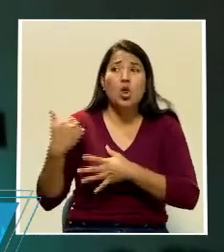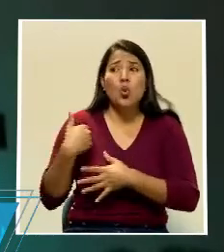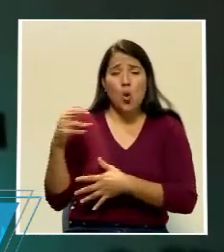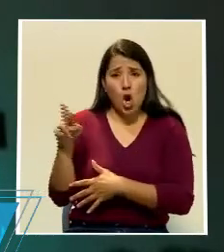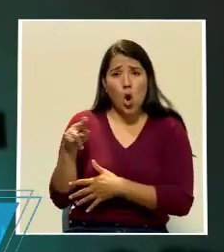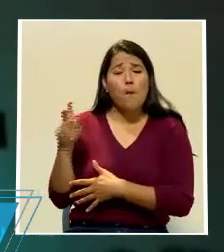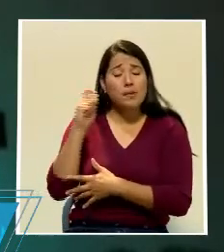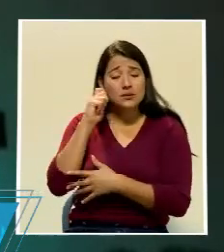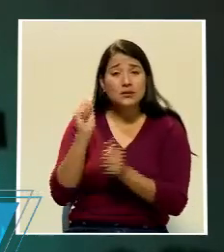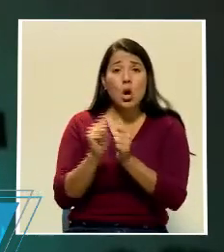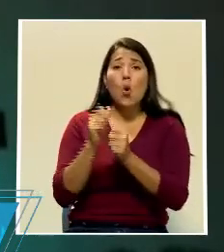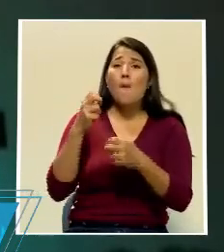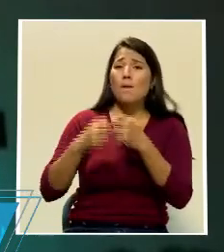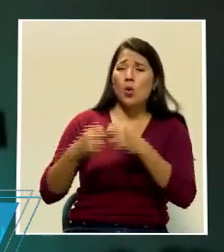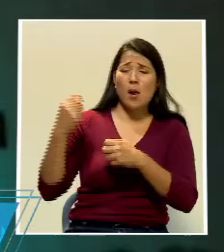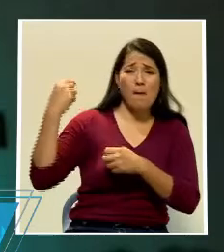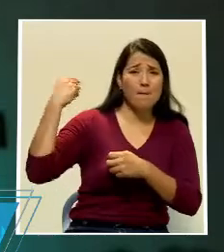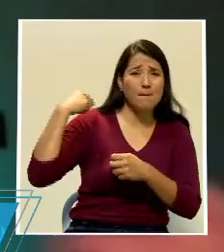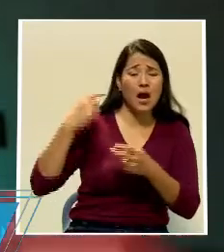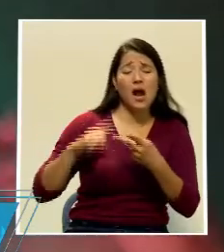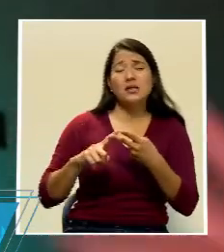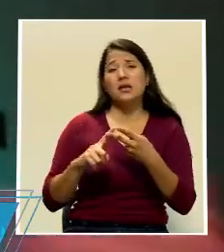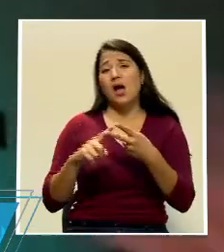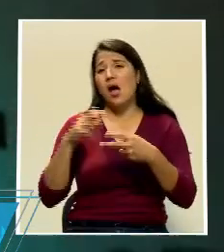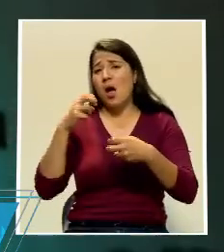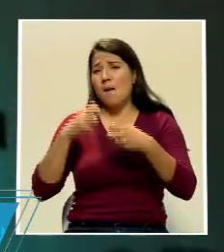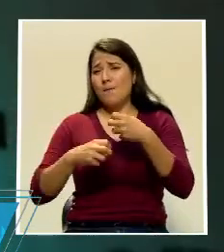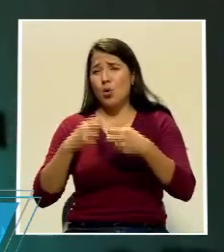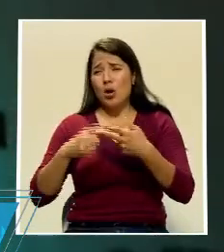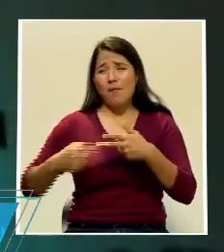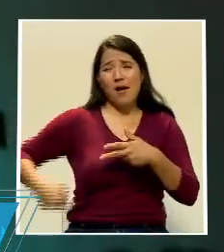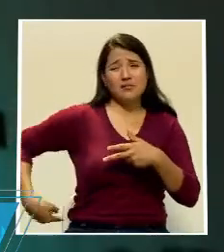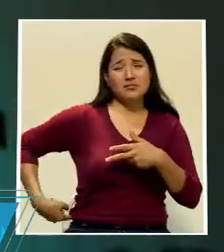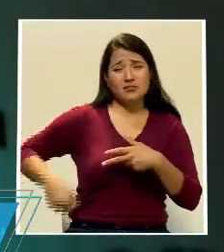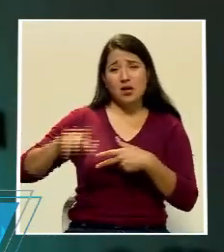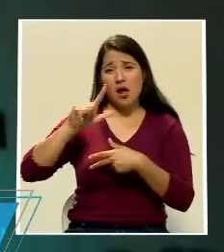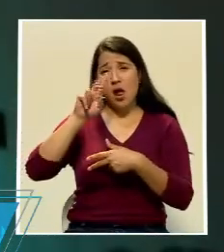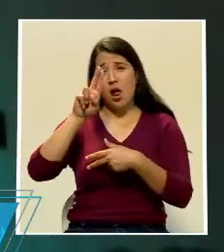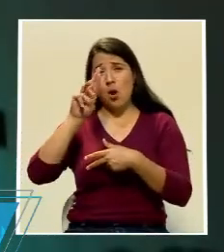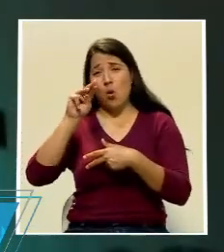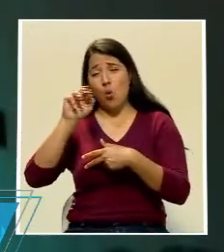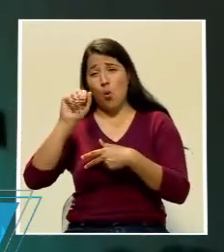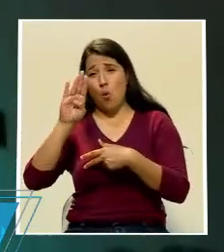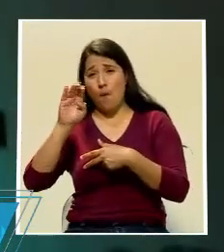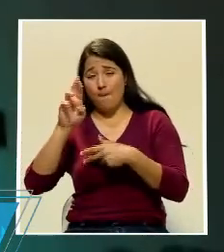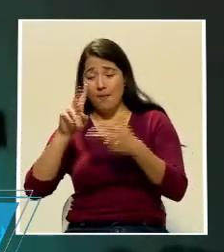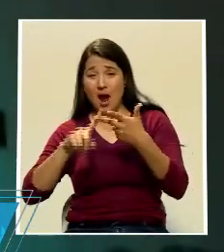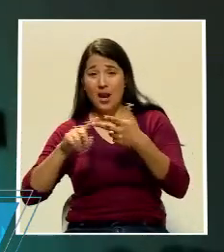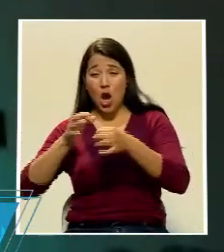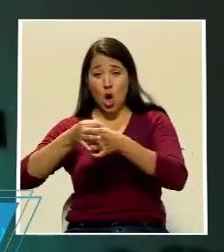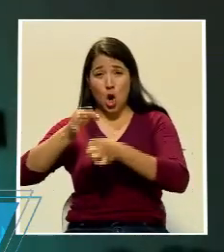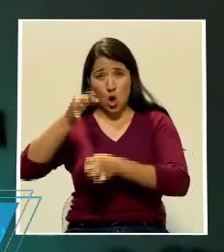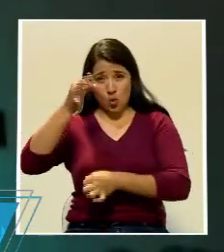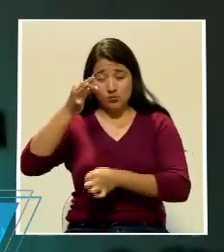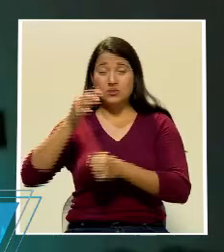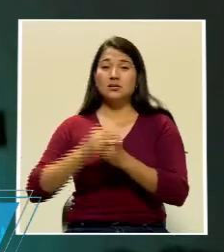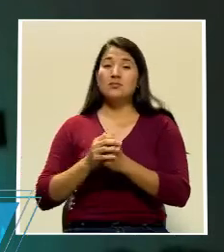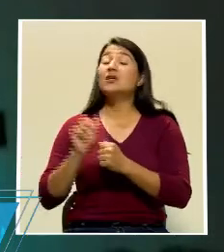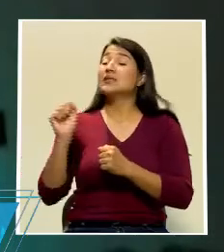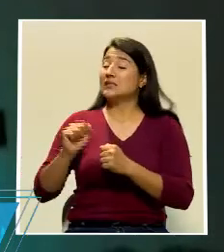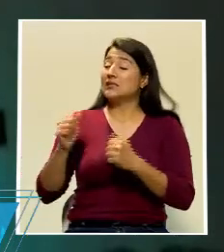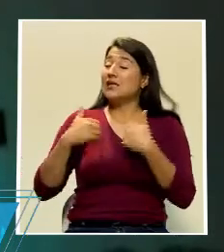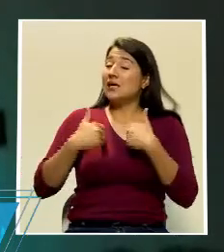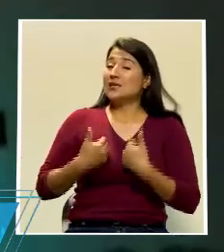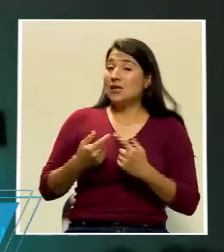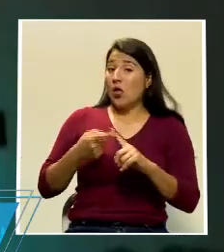de espalda, problemas lumbares en la columna, etcétera, ¿verdad? Es muy desgastante en